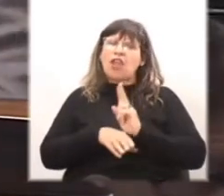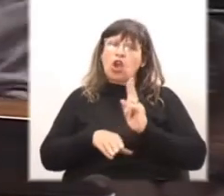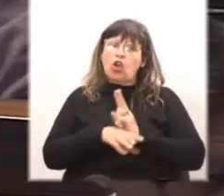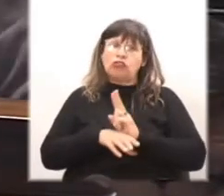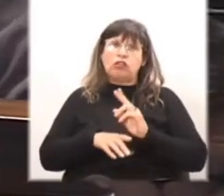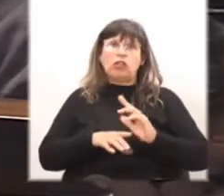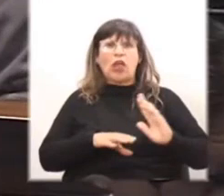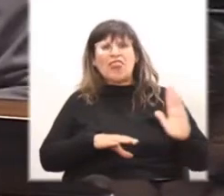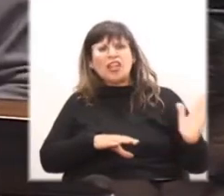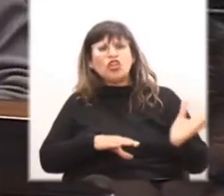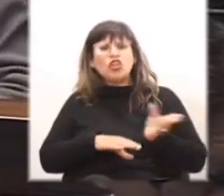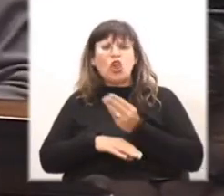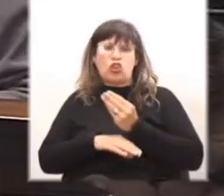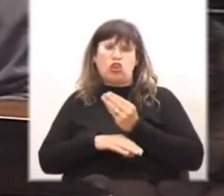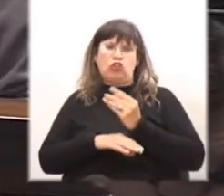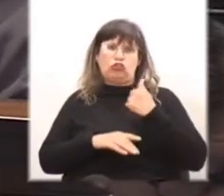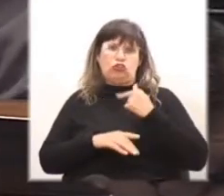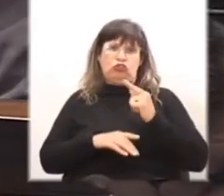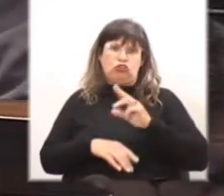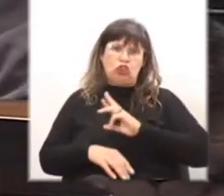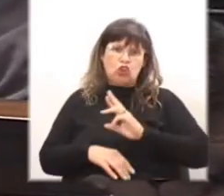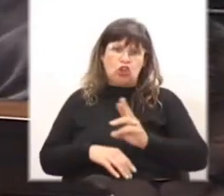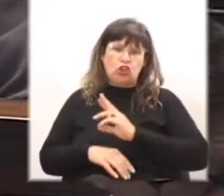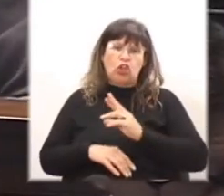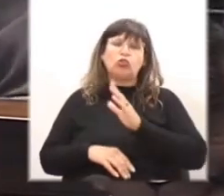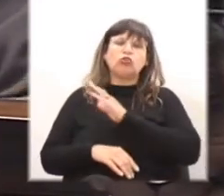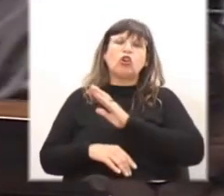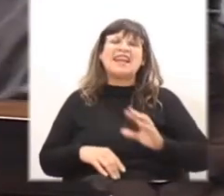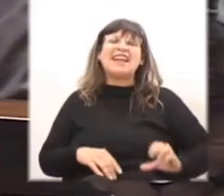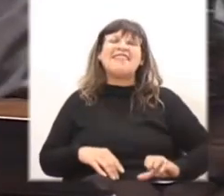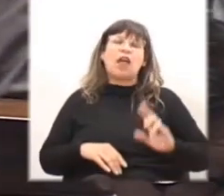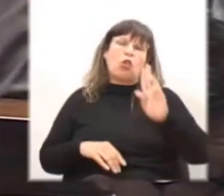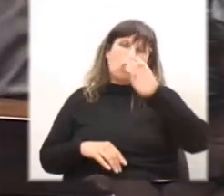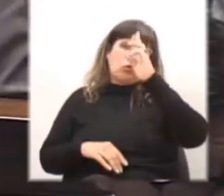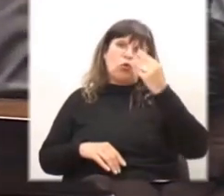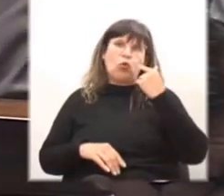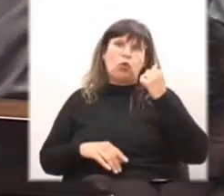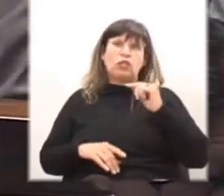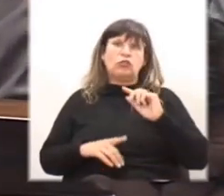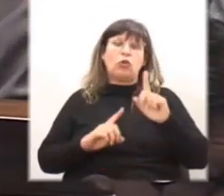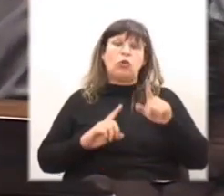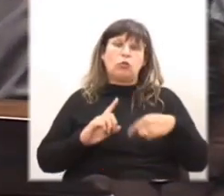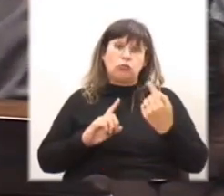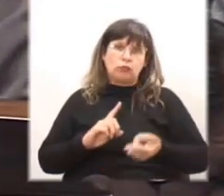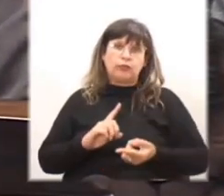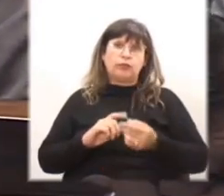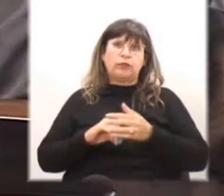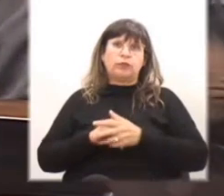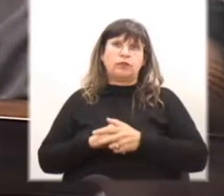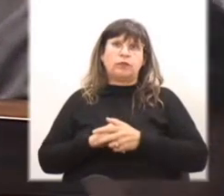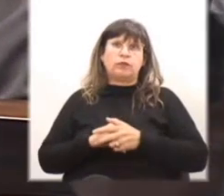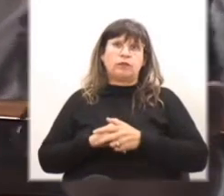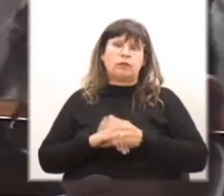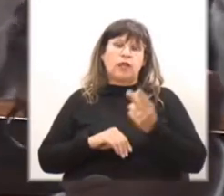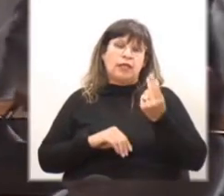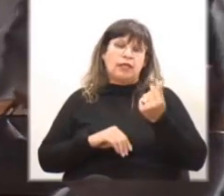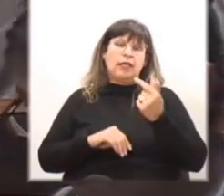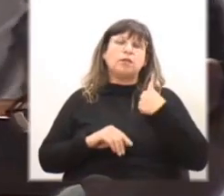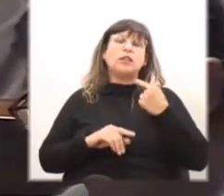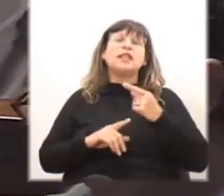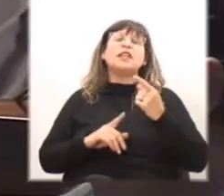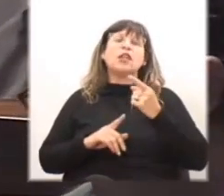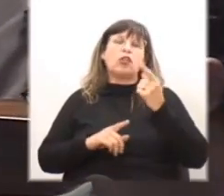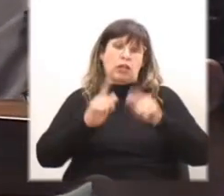de todos los recursos que el Estado uruguayo y por tanto el dinero de los